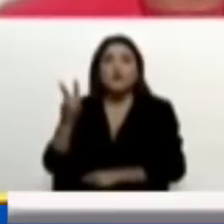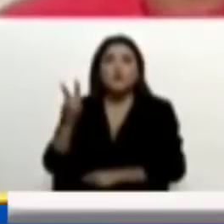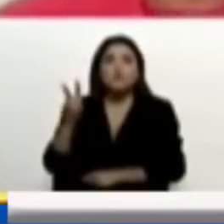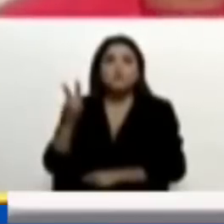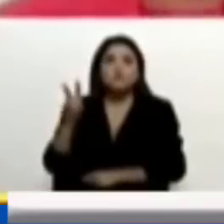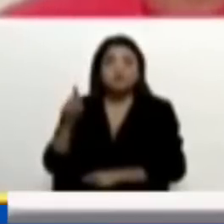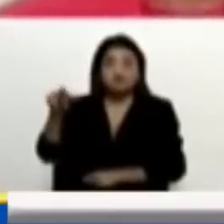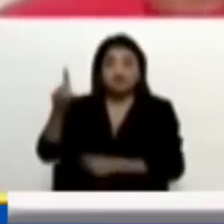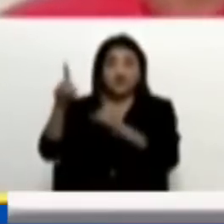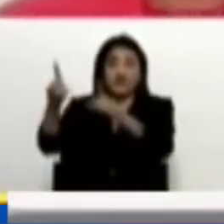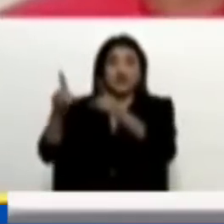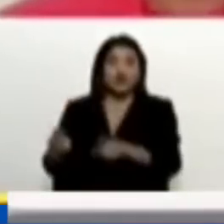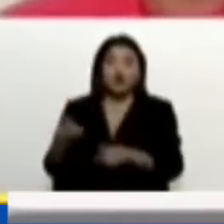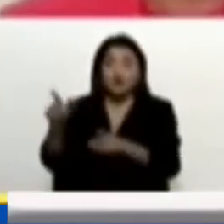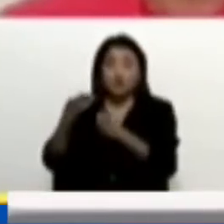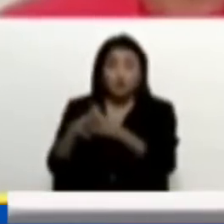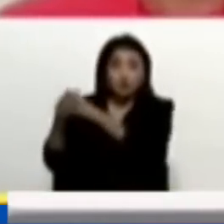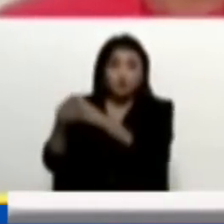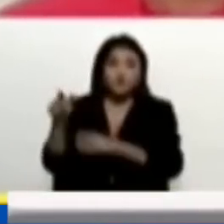Sacaron una resolución